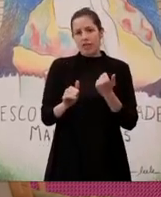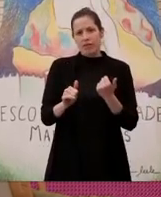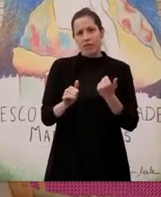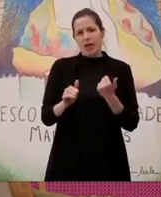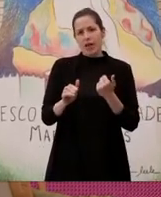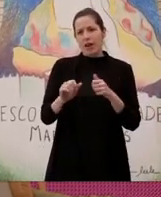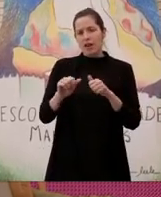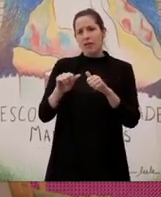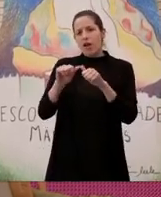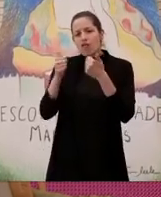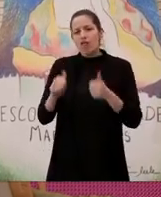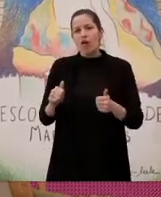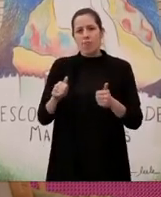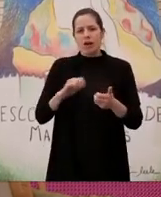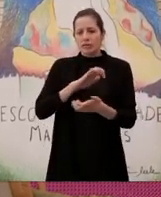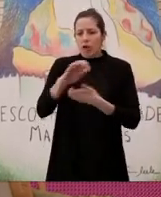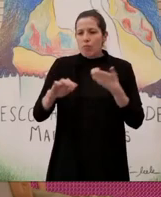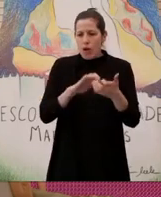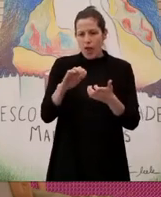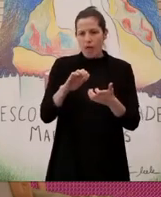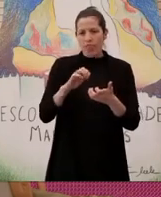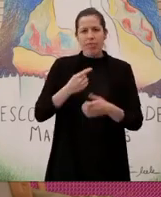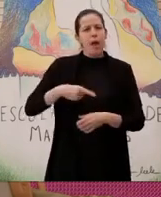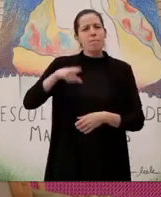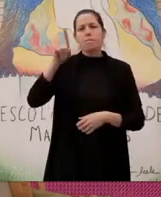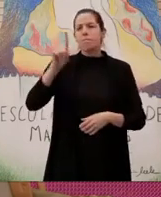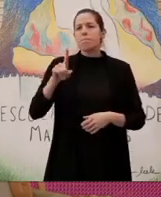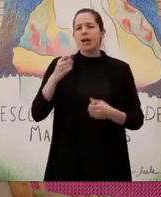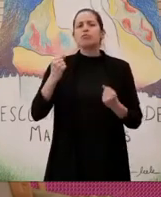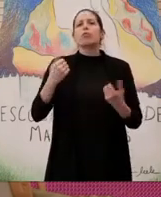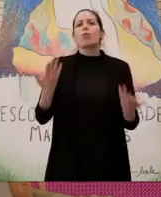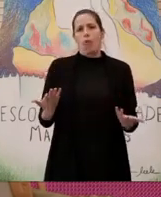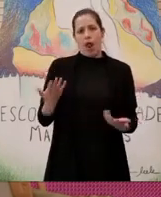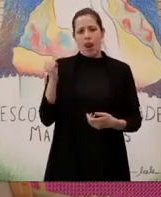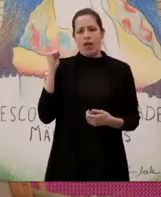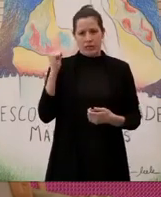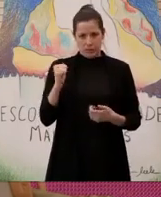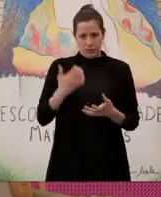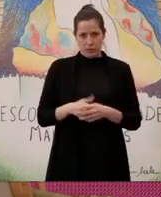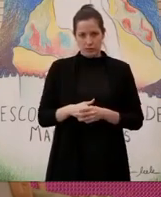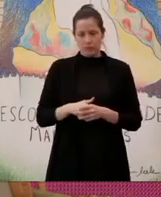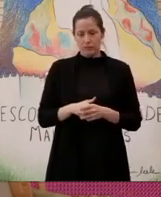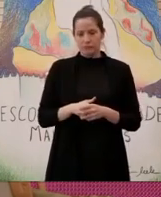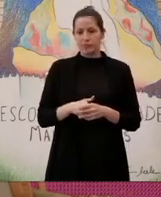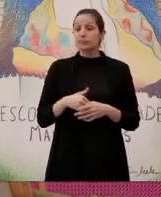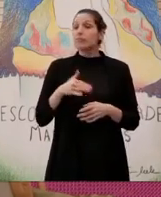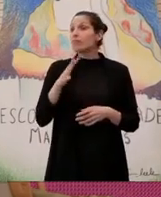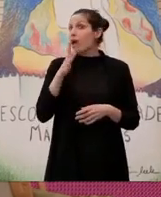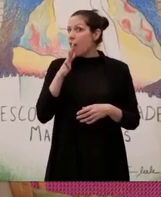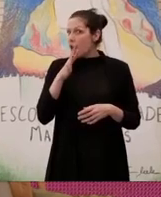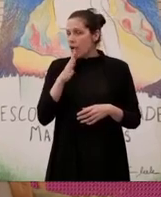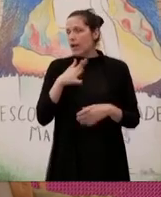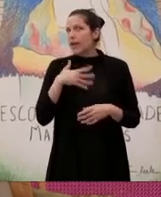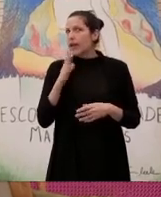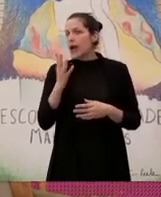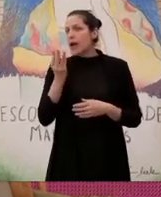era maíz extrema es un poco por traer otro tema que me parece que